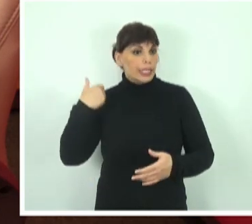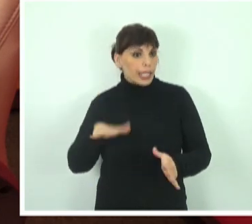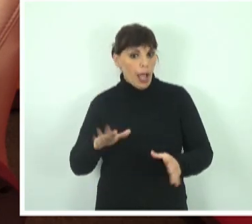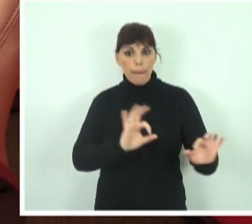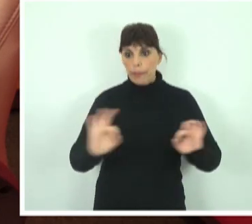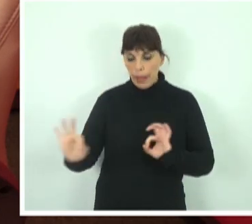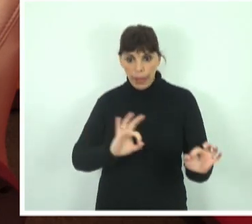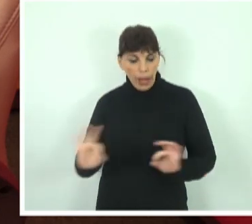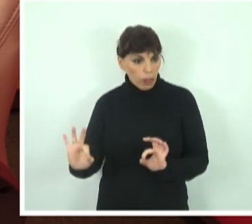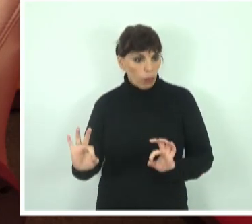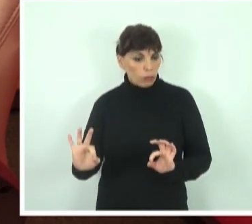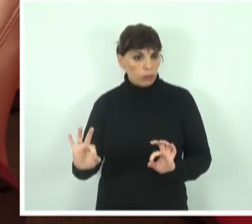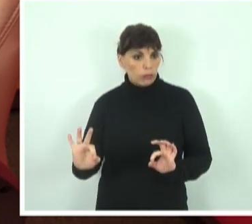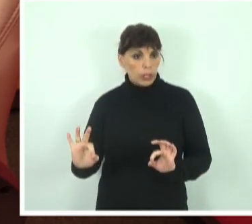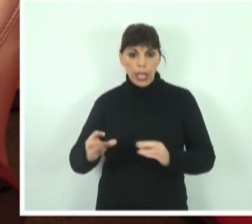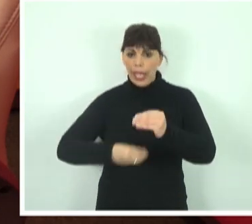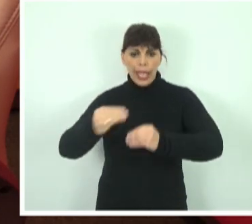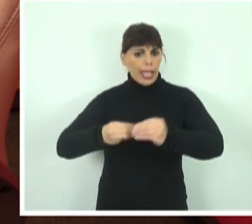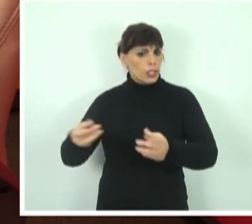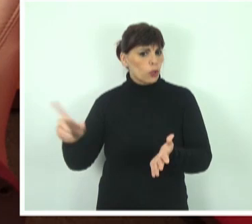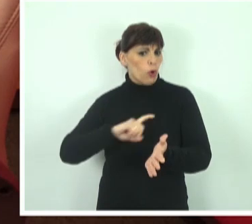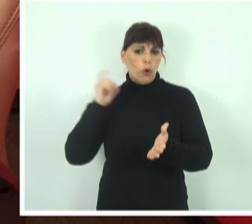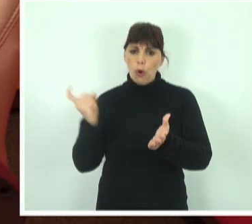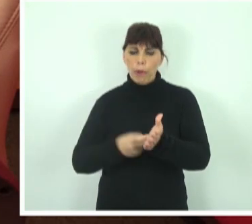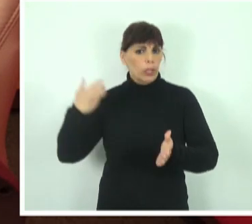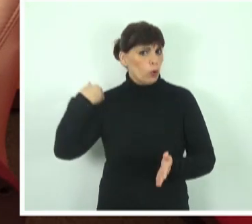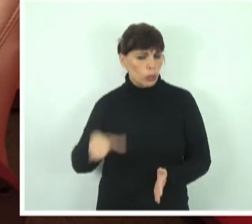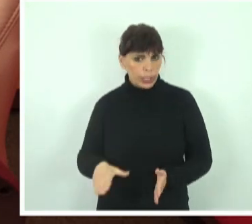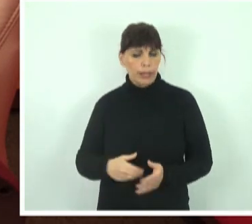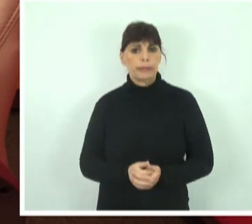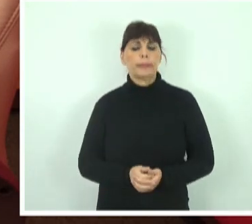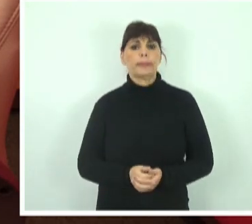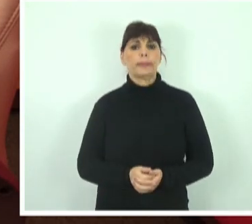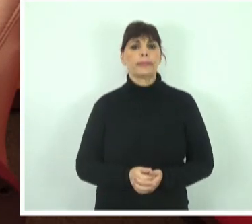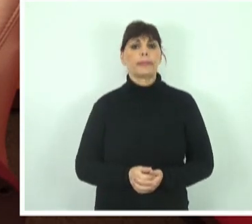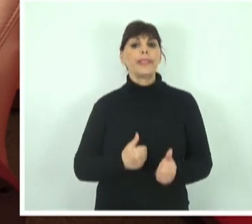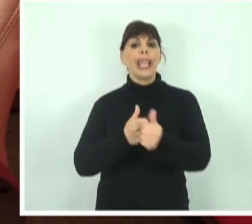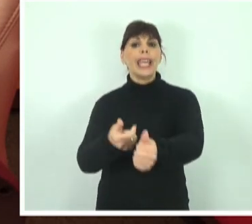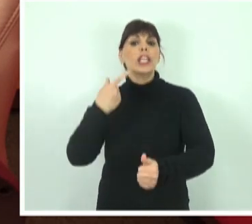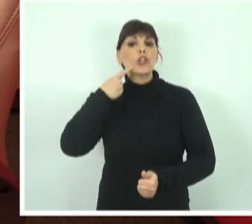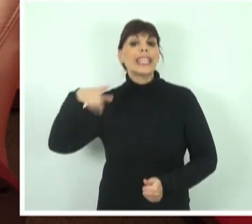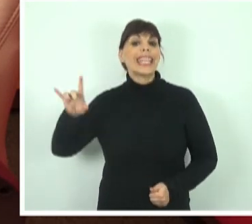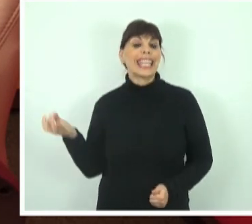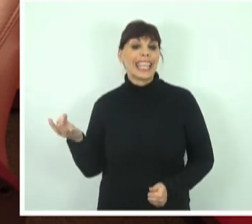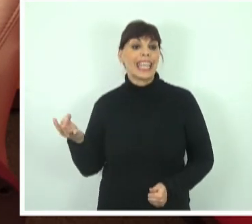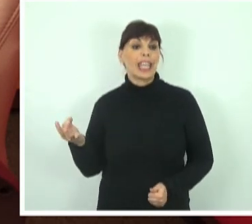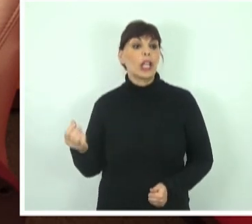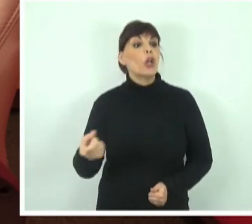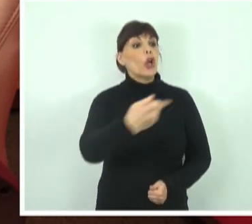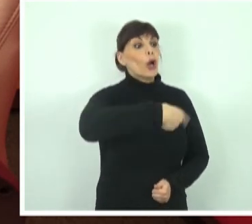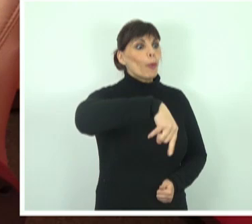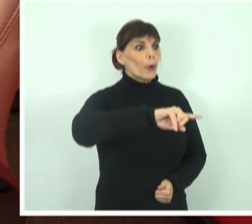preparado. Mateo capítulo 25, versículo 34, venid, benditos de mi Padre.